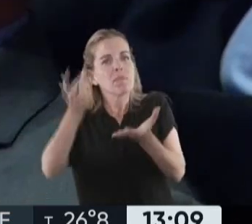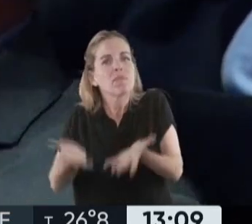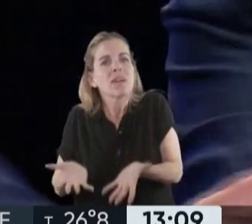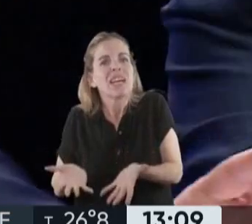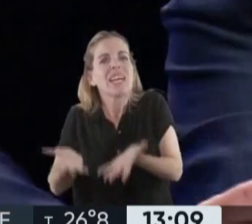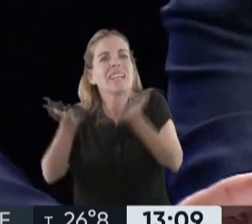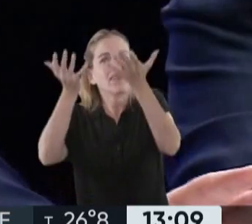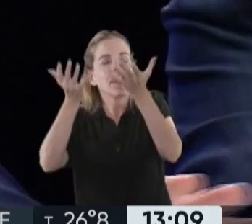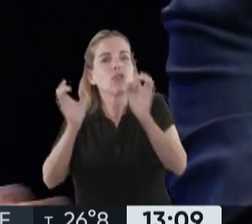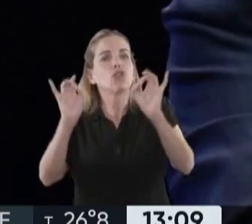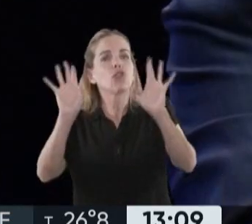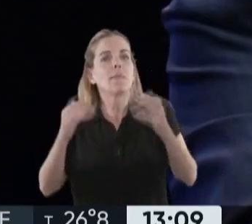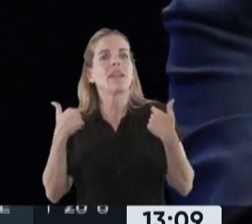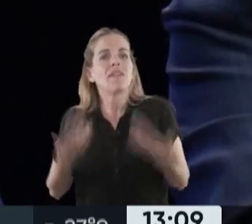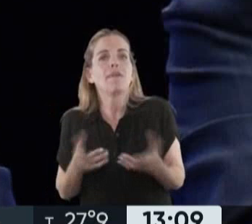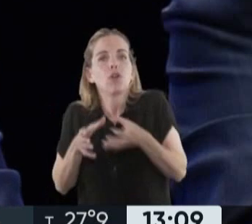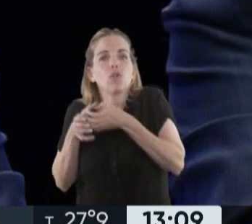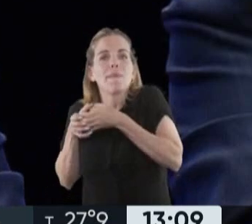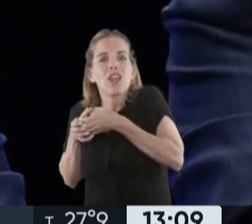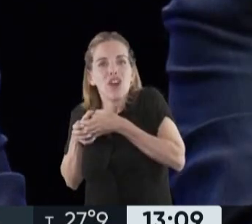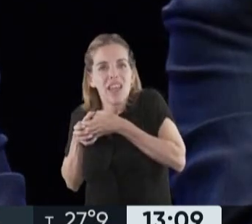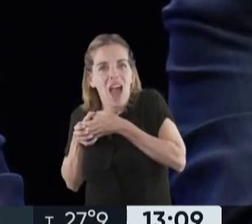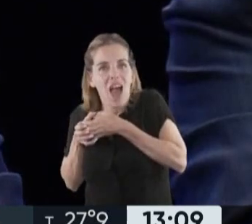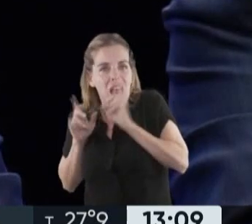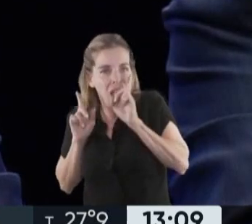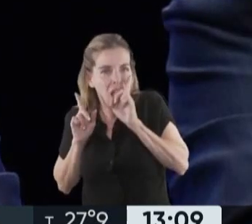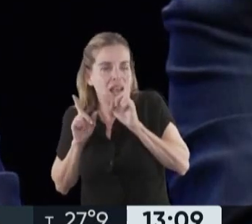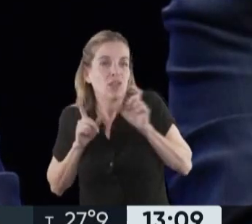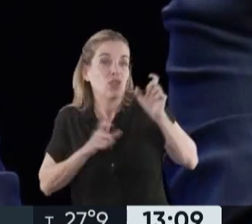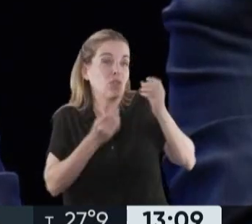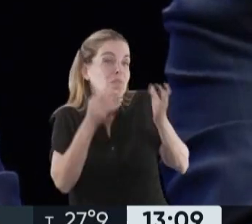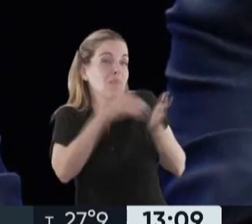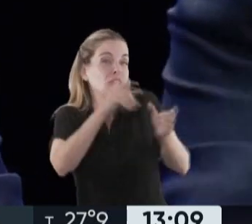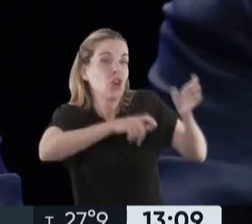queda en el bolsillo de unos pocos, mientras la miseria se distribuye en millones.